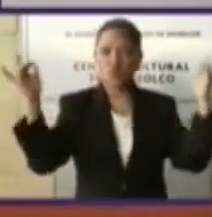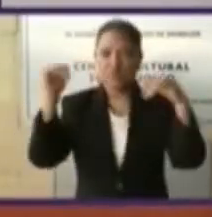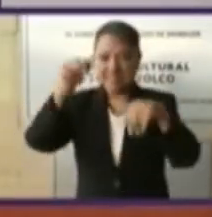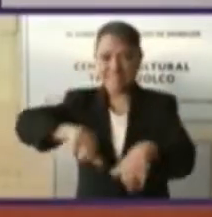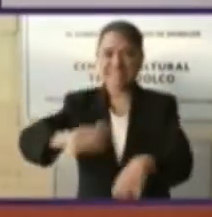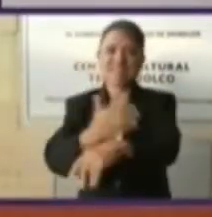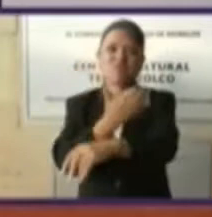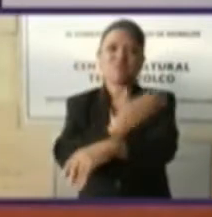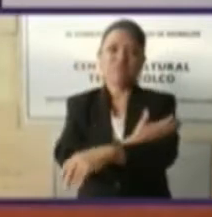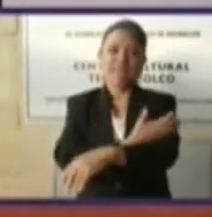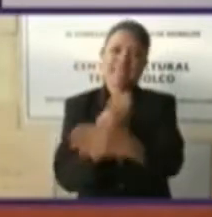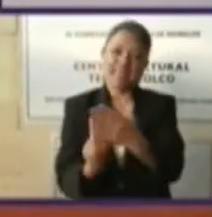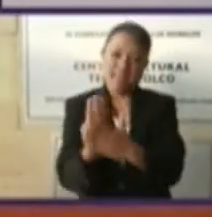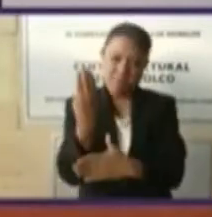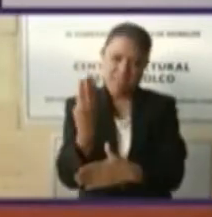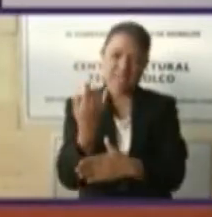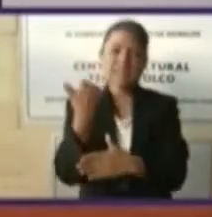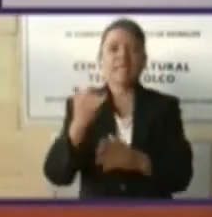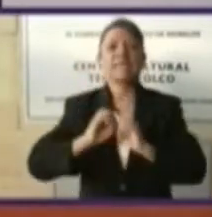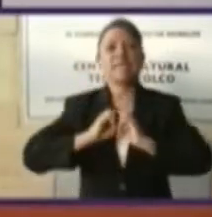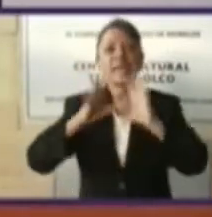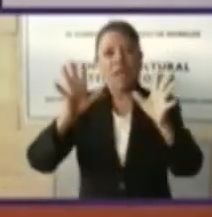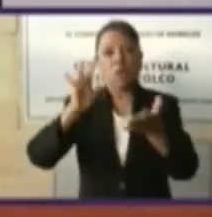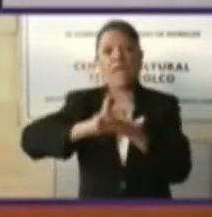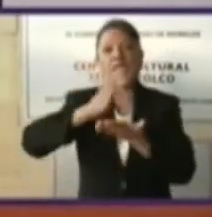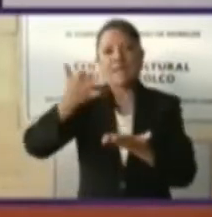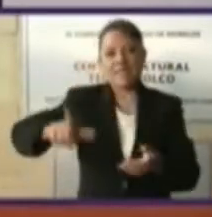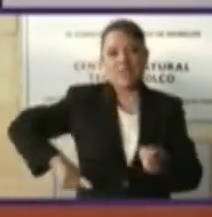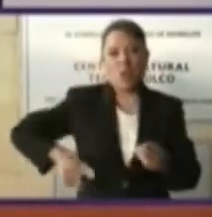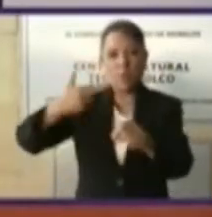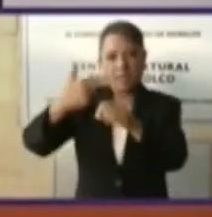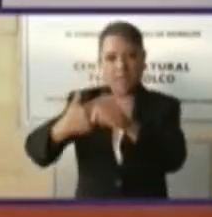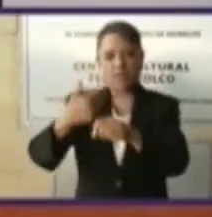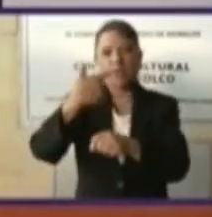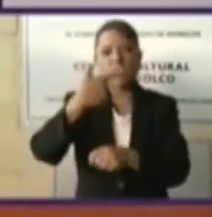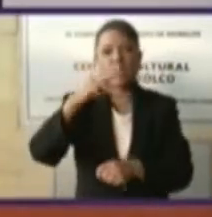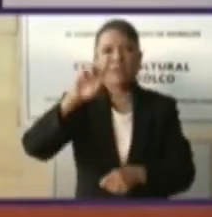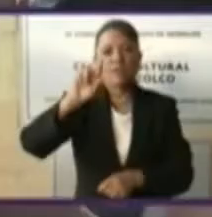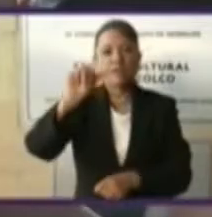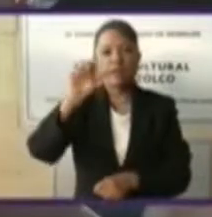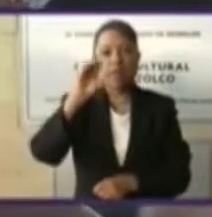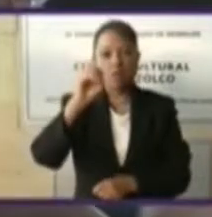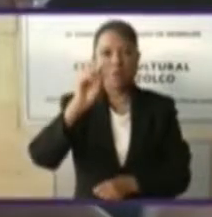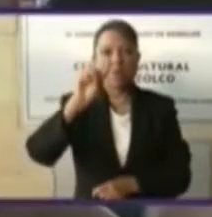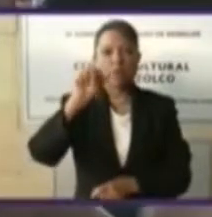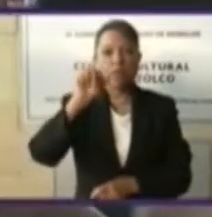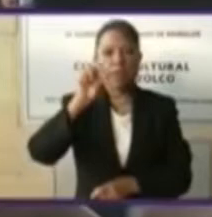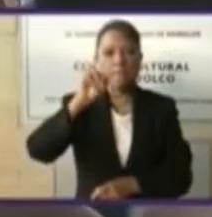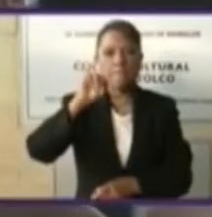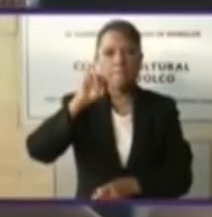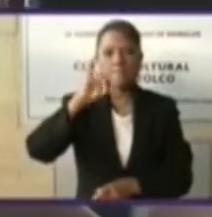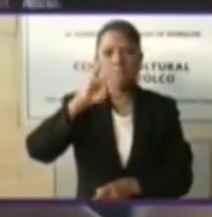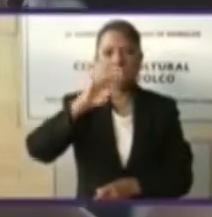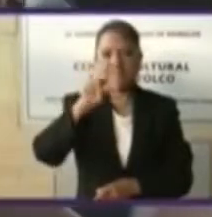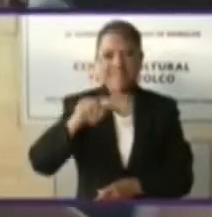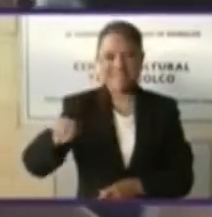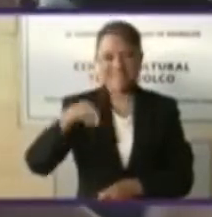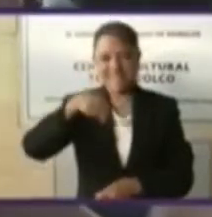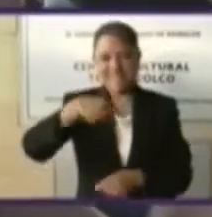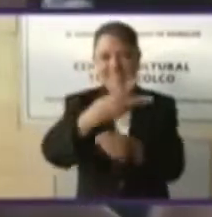esta mañana. Por supuesto, agradecer al gobernador Graco Ramírez esta invitación que nos